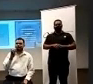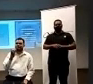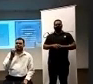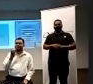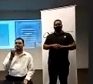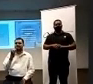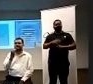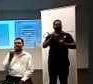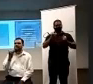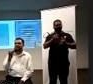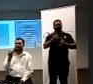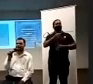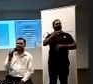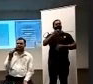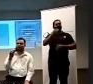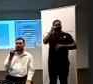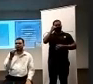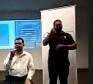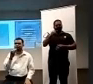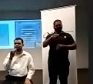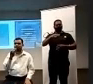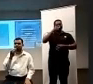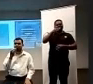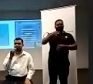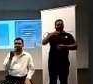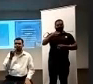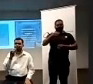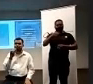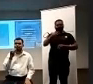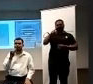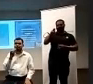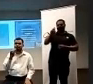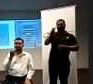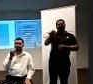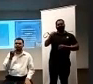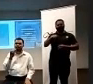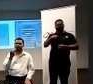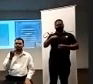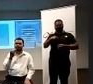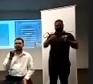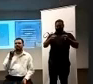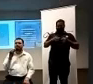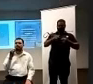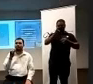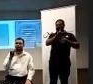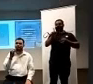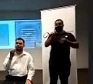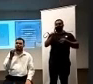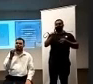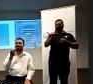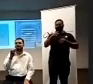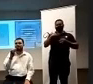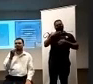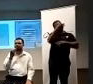Después intento descargar el certificado 2 días después y me dice para descargar, o sea, el resultado para